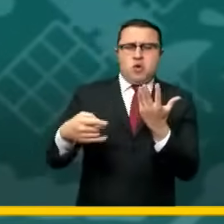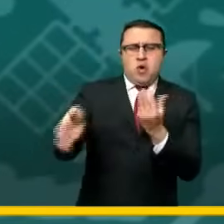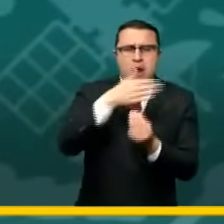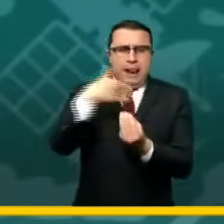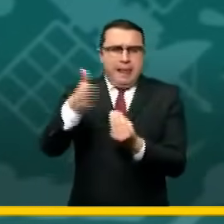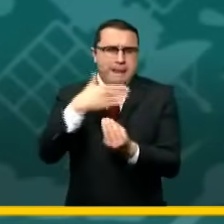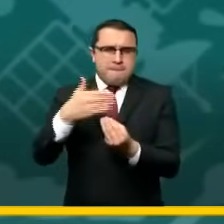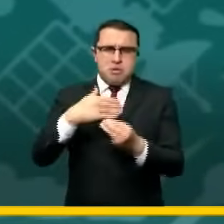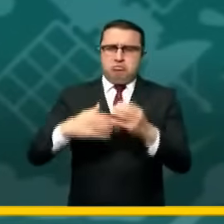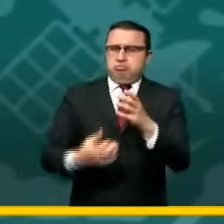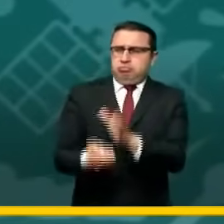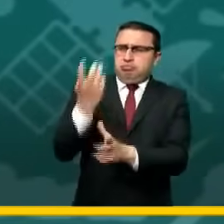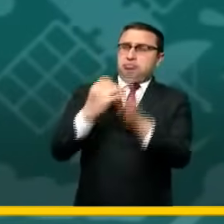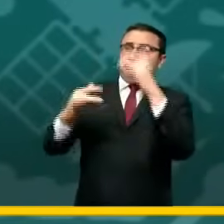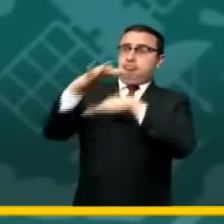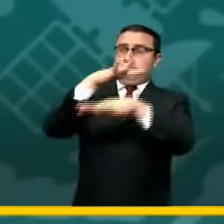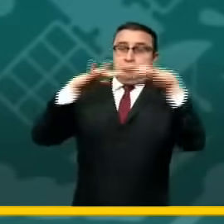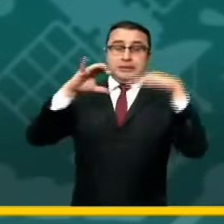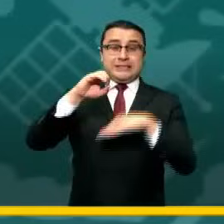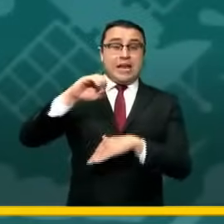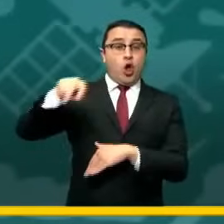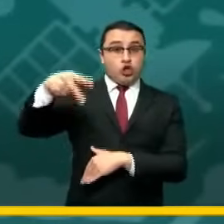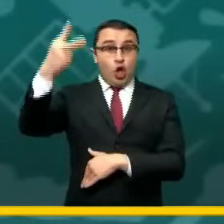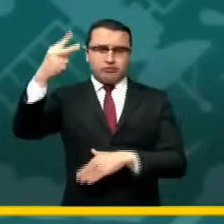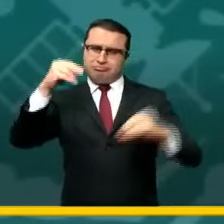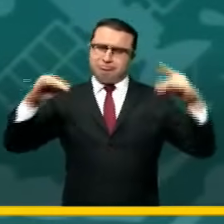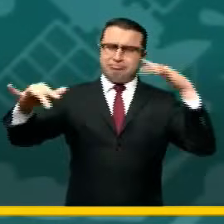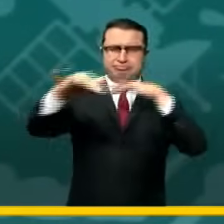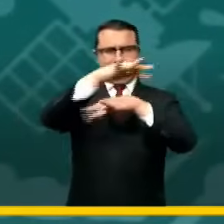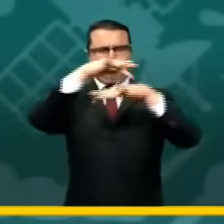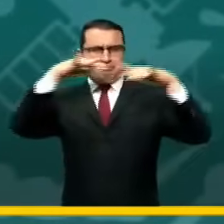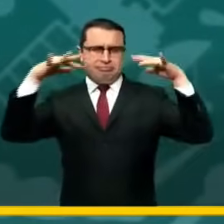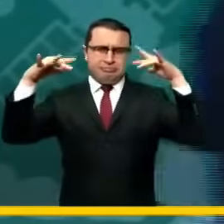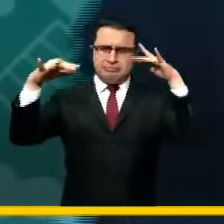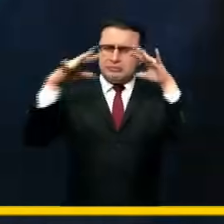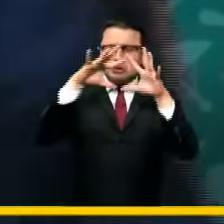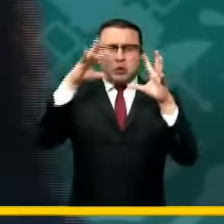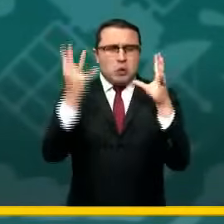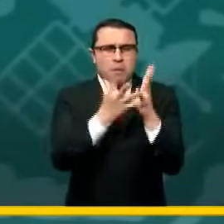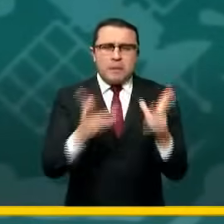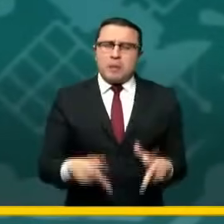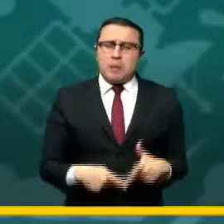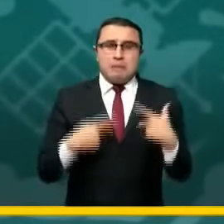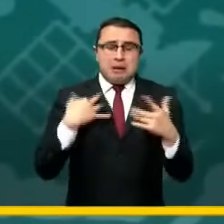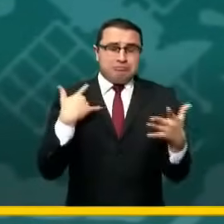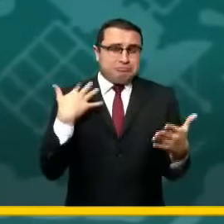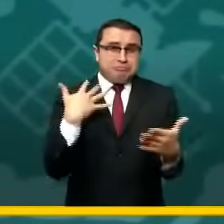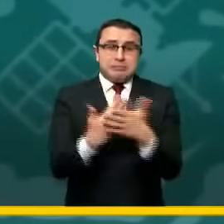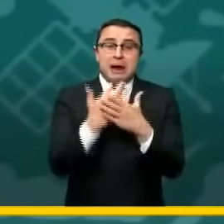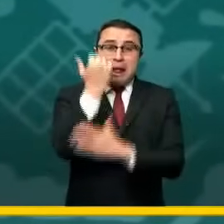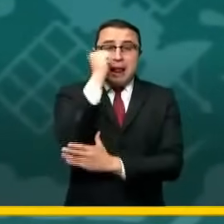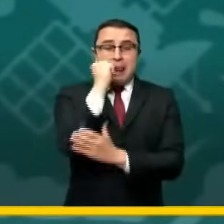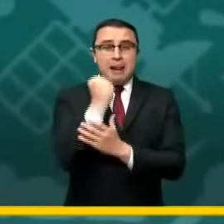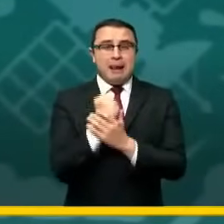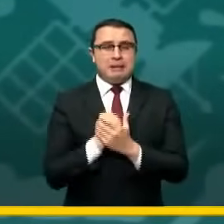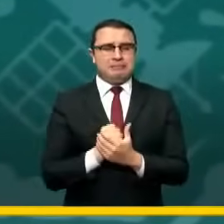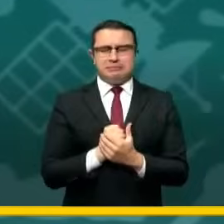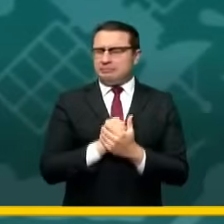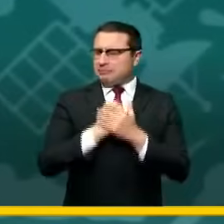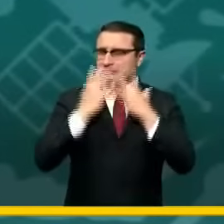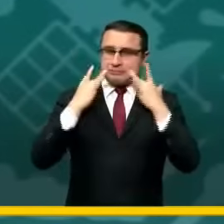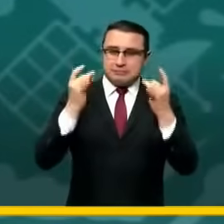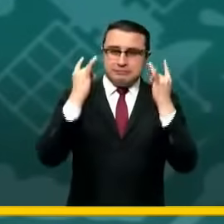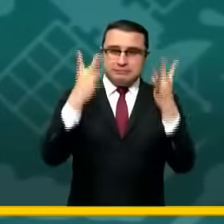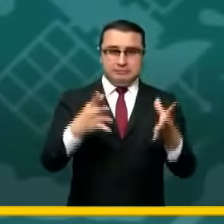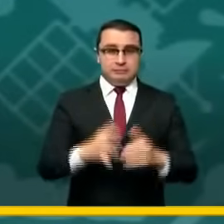las emisiones de CO2, llevando a la humanidad y a la vida a la crisis. Adicionalmente